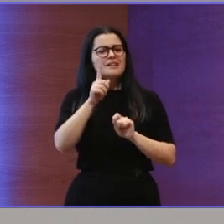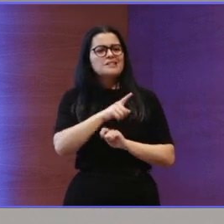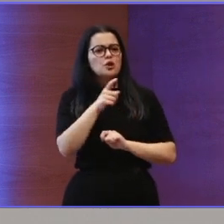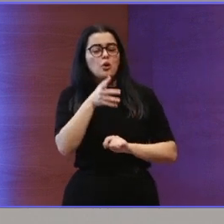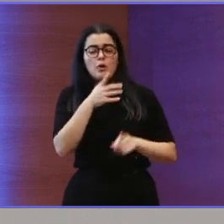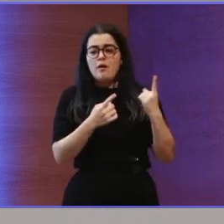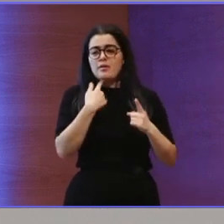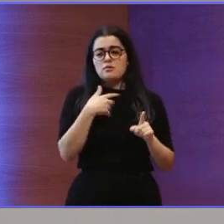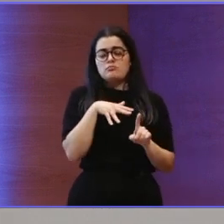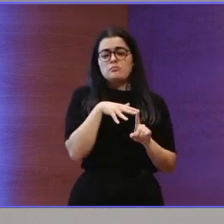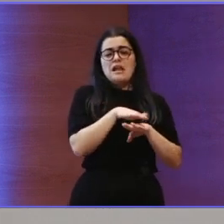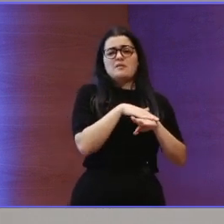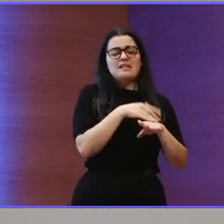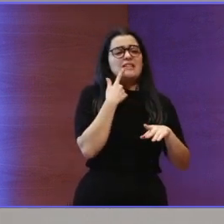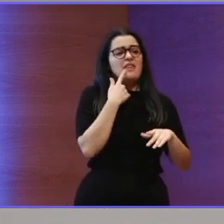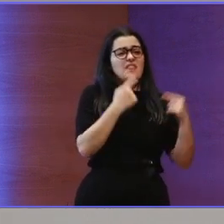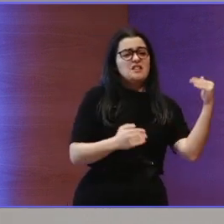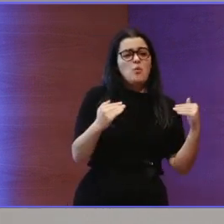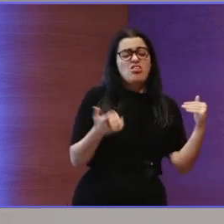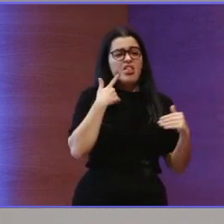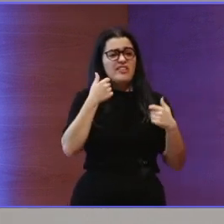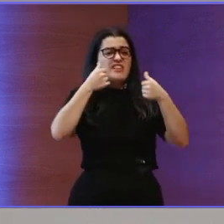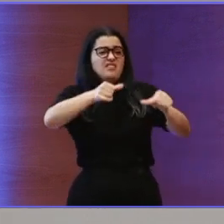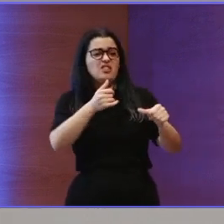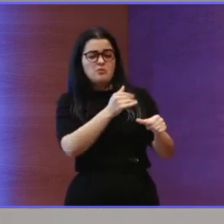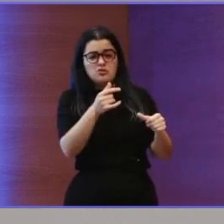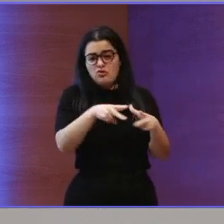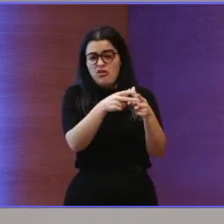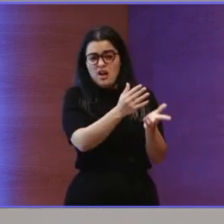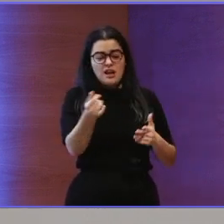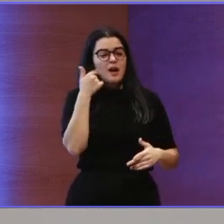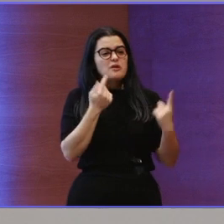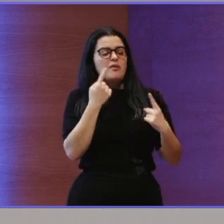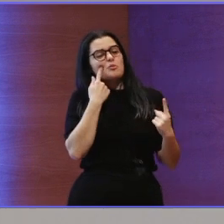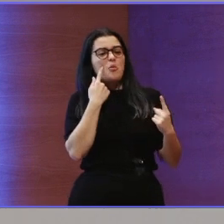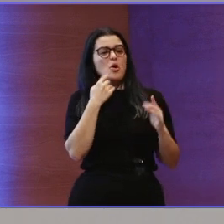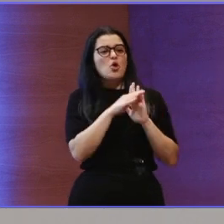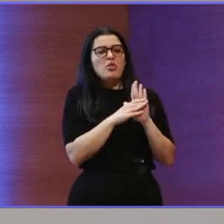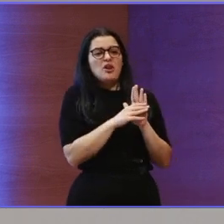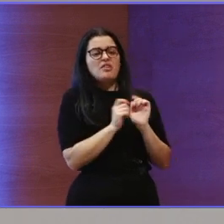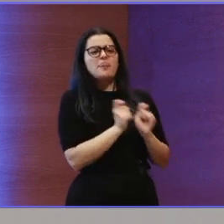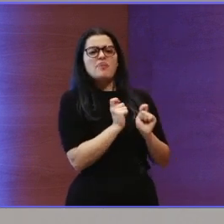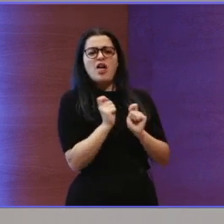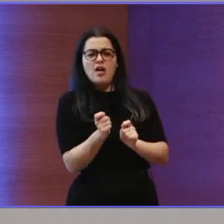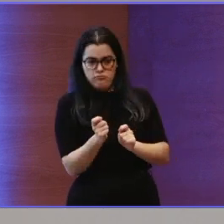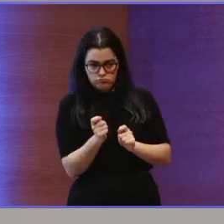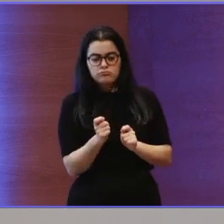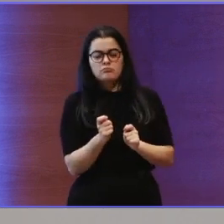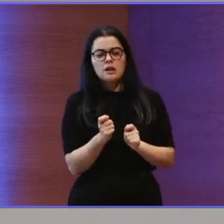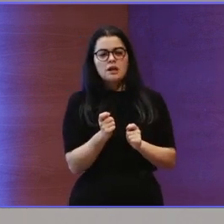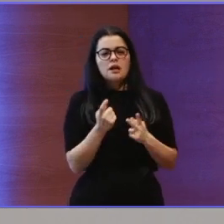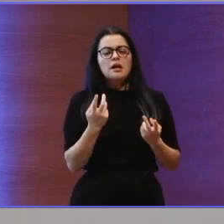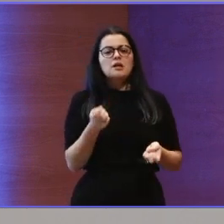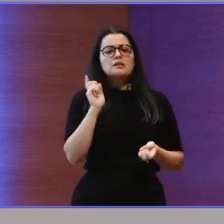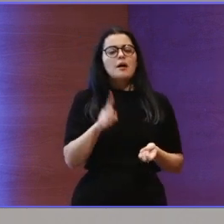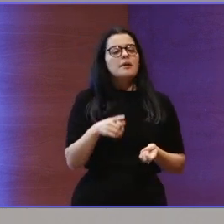ejes de la desigualdad y de los estereotipos que tenemos sociales socialmente construidos y en cuestiones más prácticas la cuestión